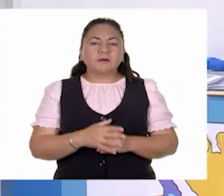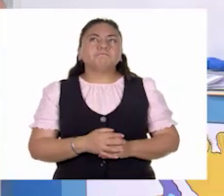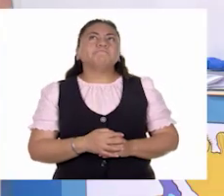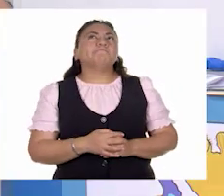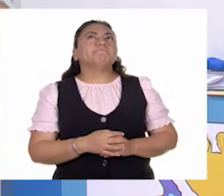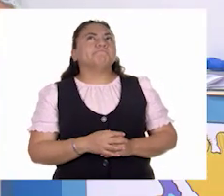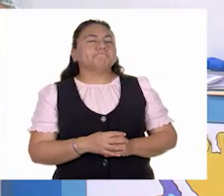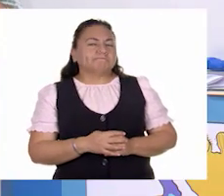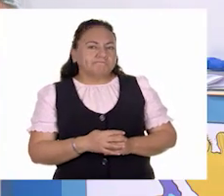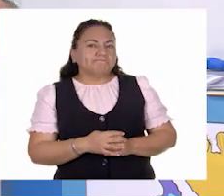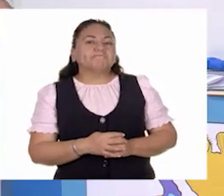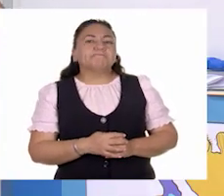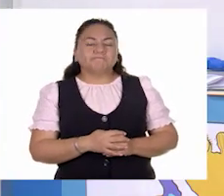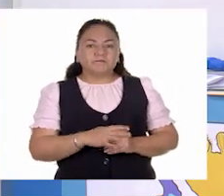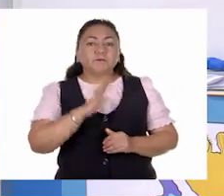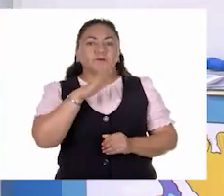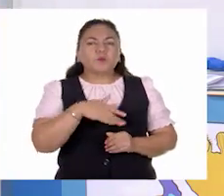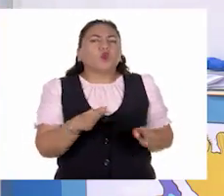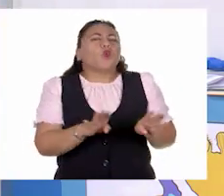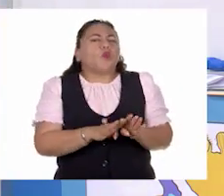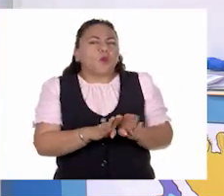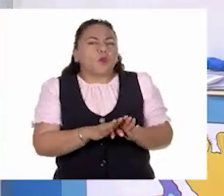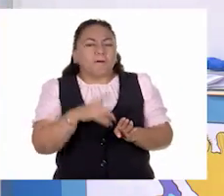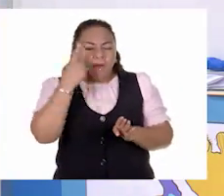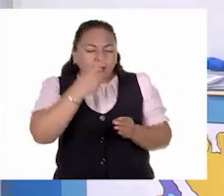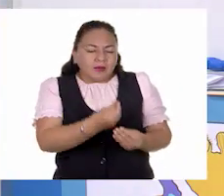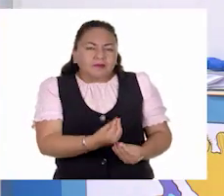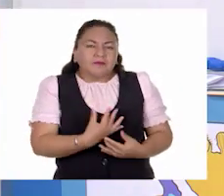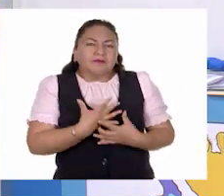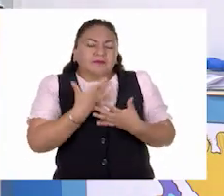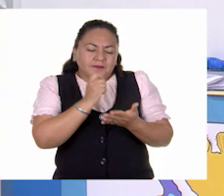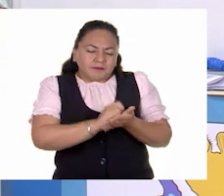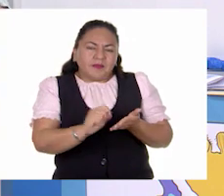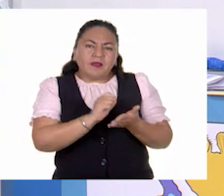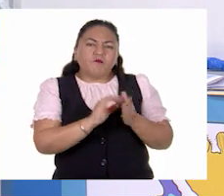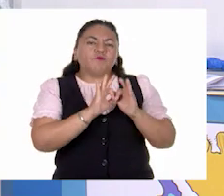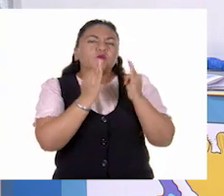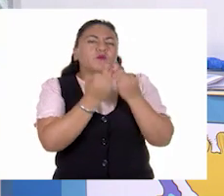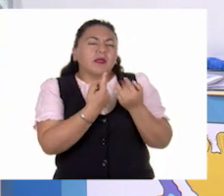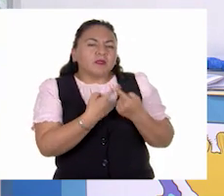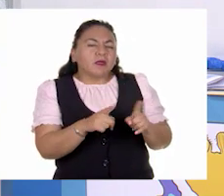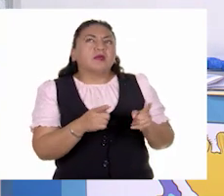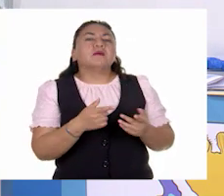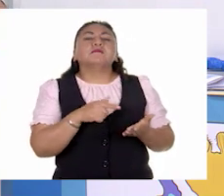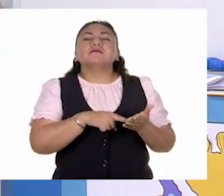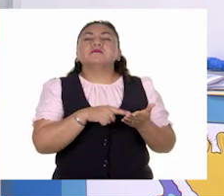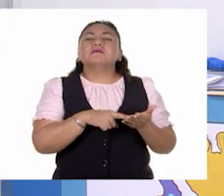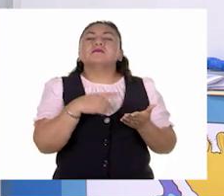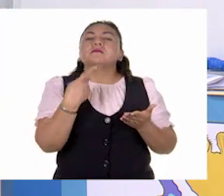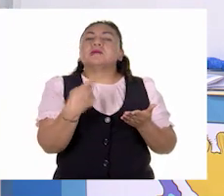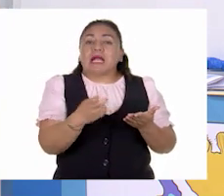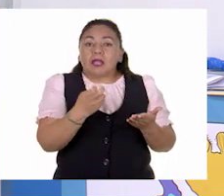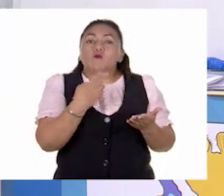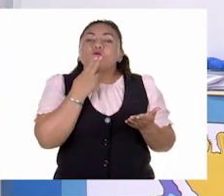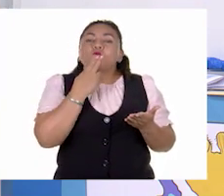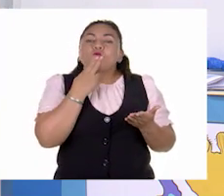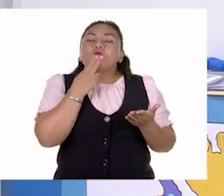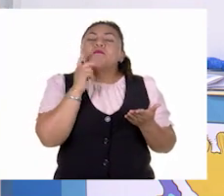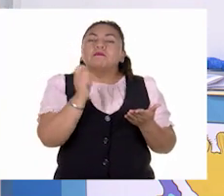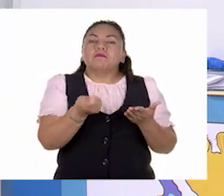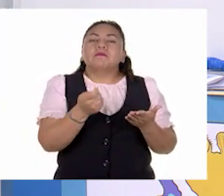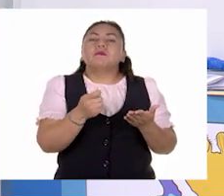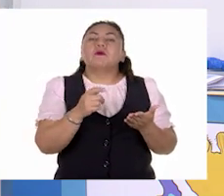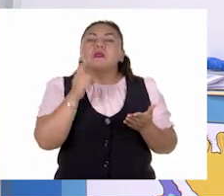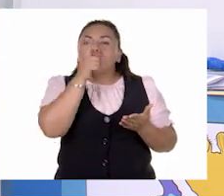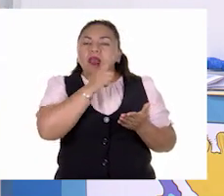es muy buena precisamente. ¿Cómo le hacen para que nos digan de manera distinta las cosas? Esto es el uso del lenguaje figurado